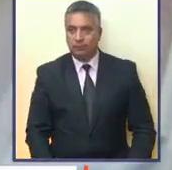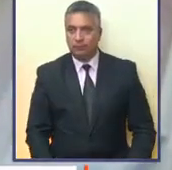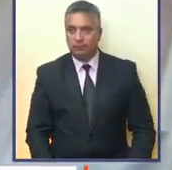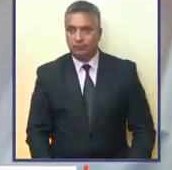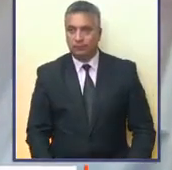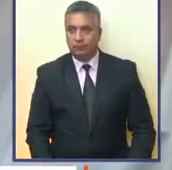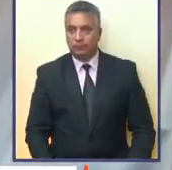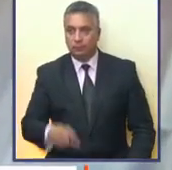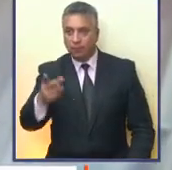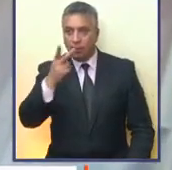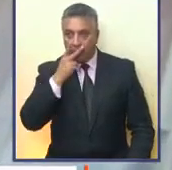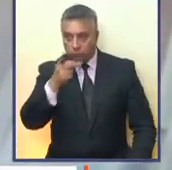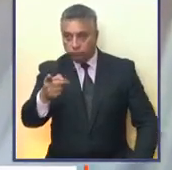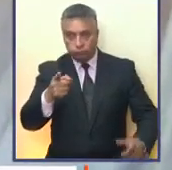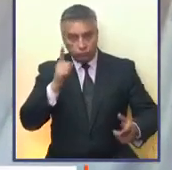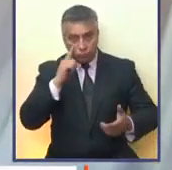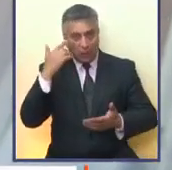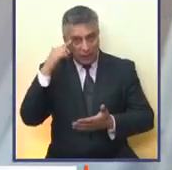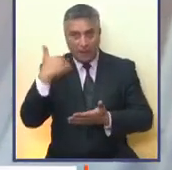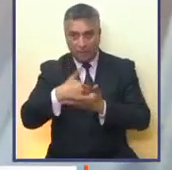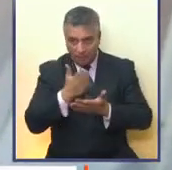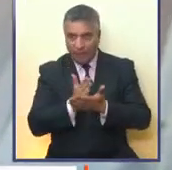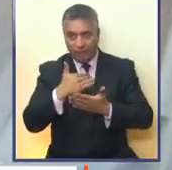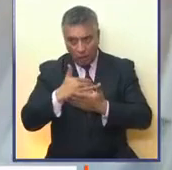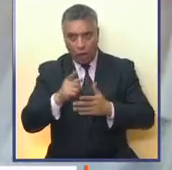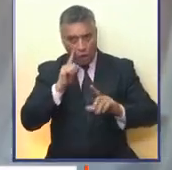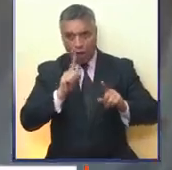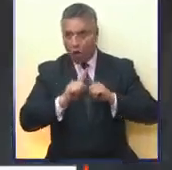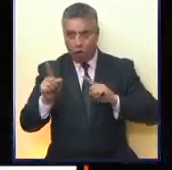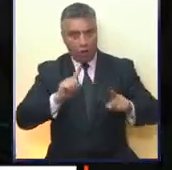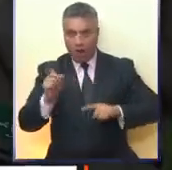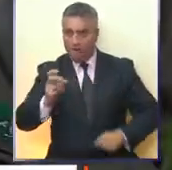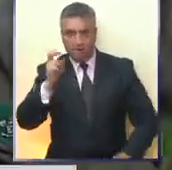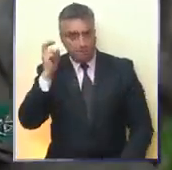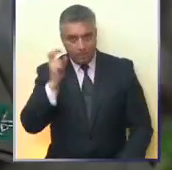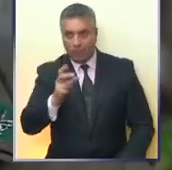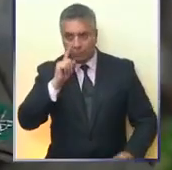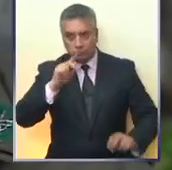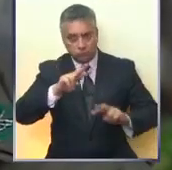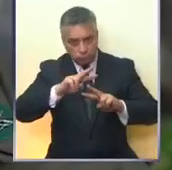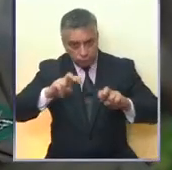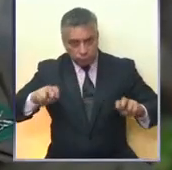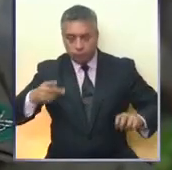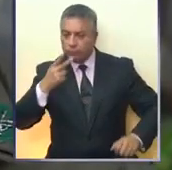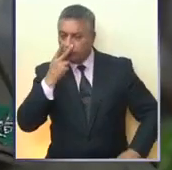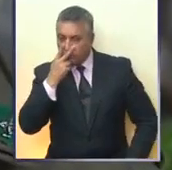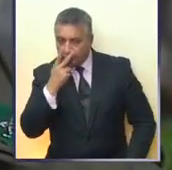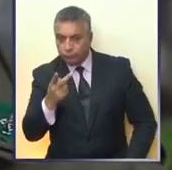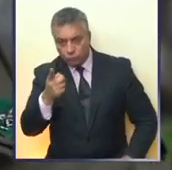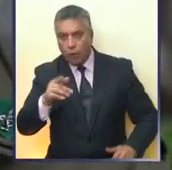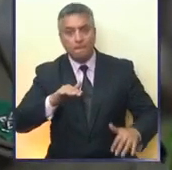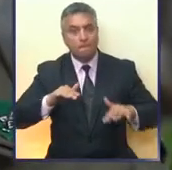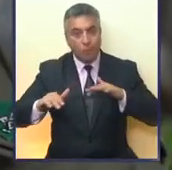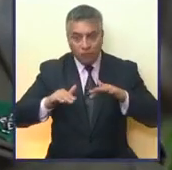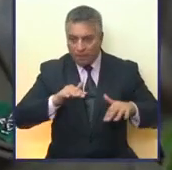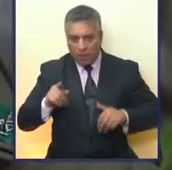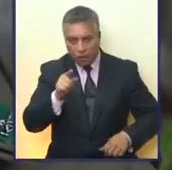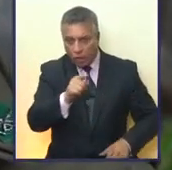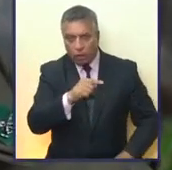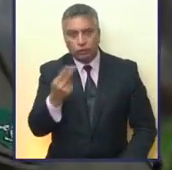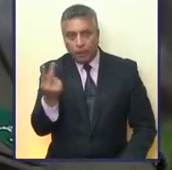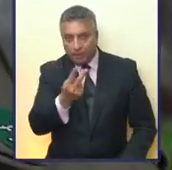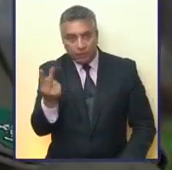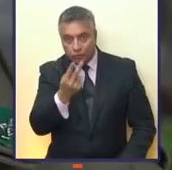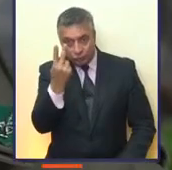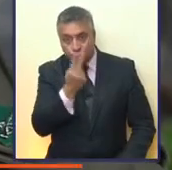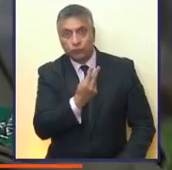Podemos ver que es una acción planificada y coordinada, y esto queda claro al momento de analizar las imágenes, donde vemos que cada movimiento de estas personas